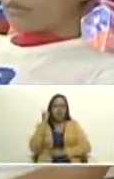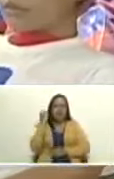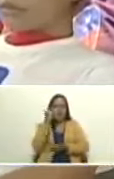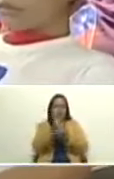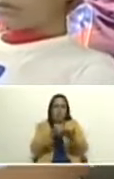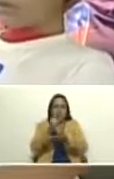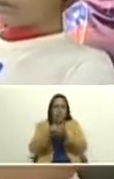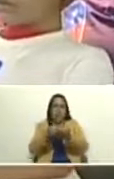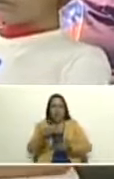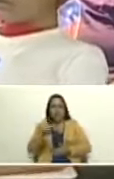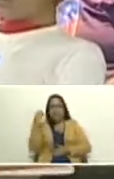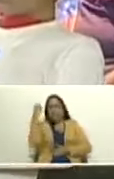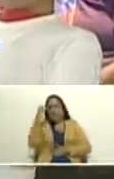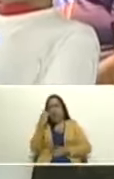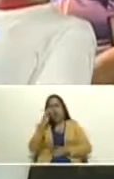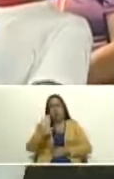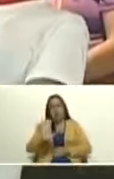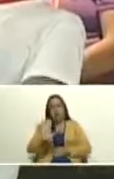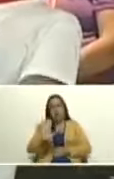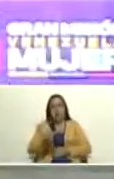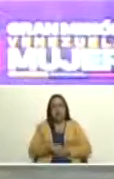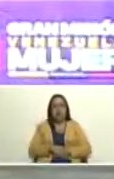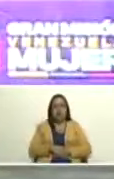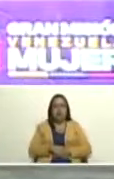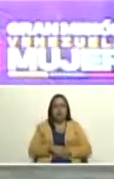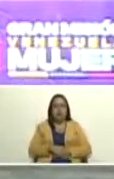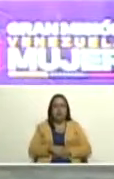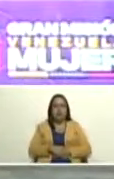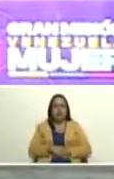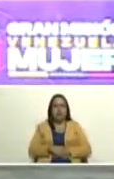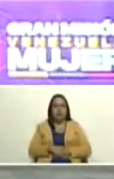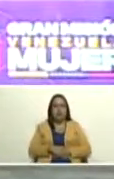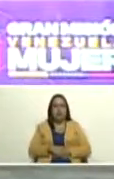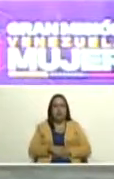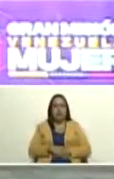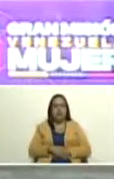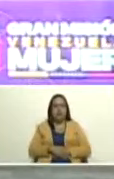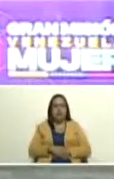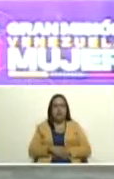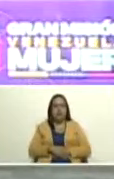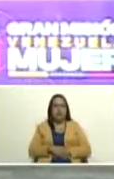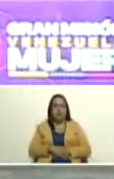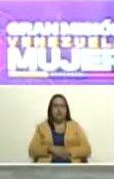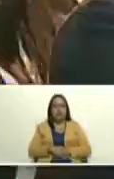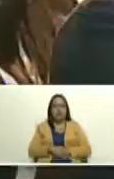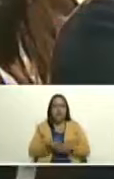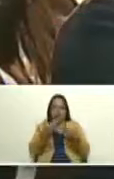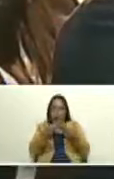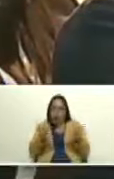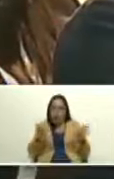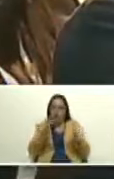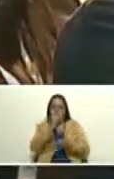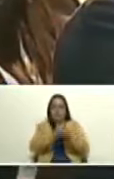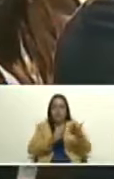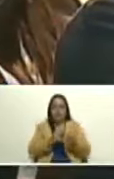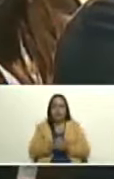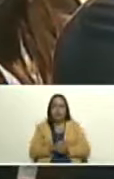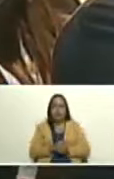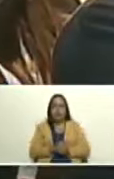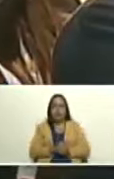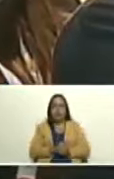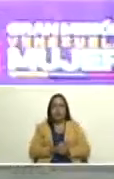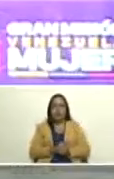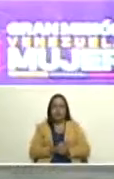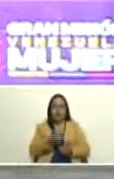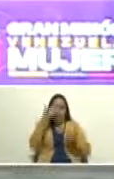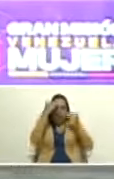Yo pensaba, Ernesto, Delcy, Cilia, Diva, Deli, cuando se abrió Zulay, mi